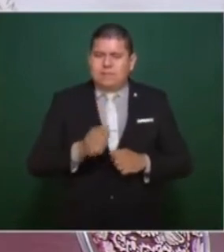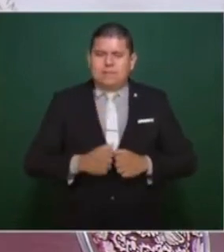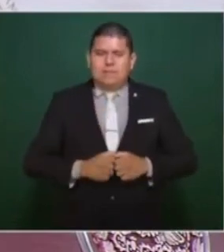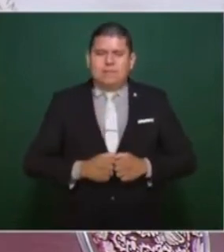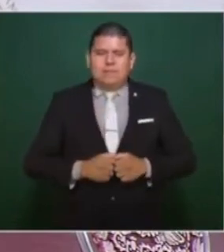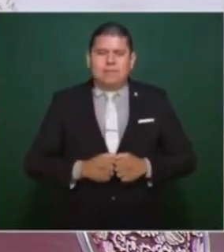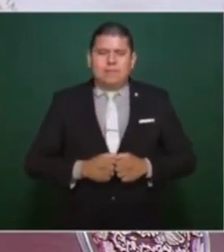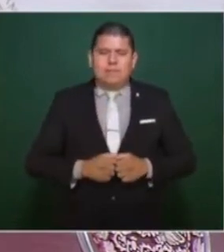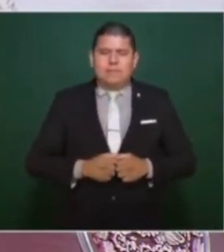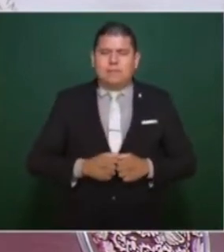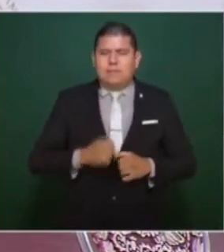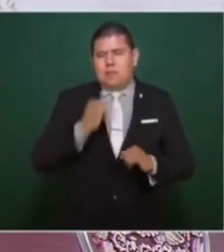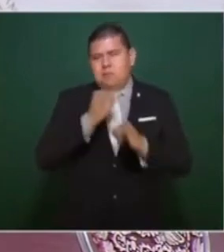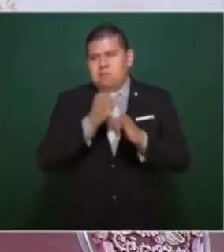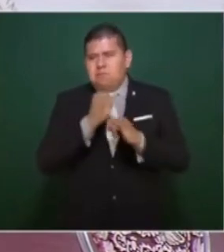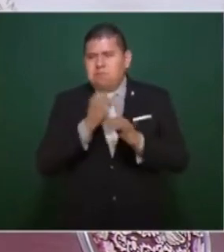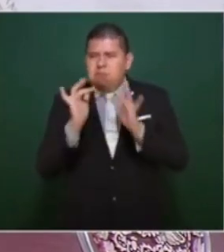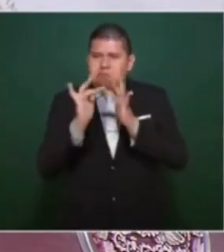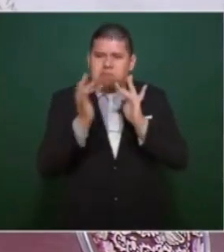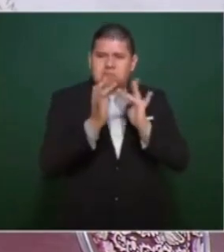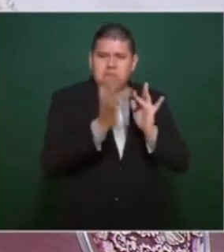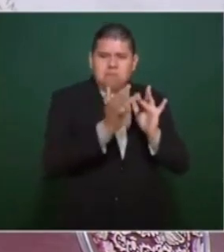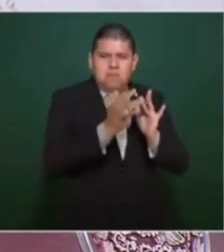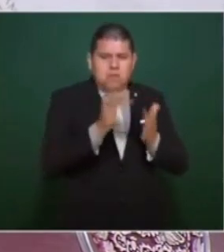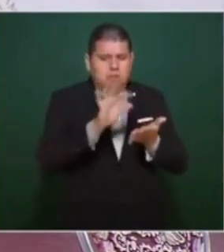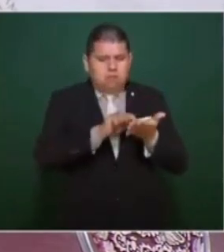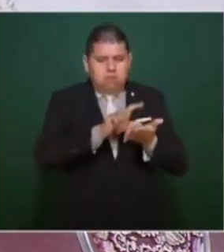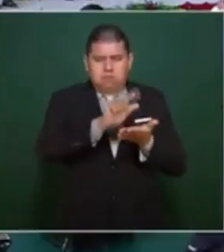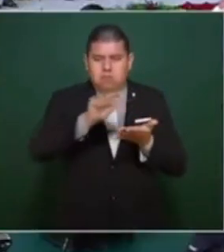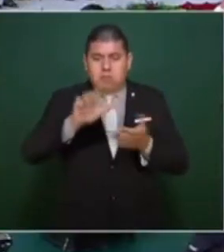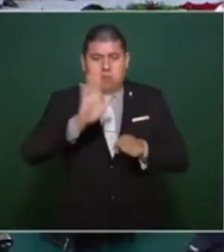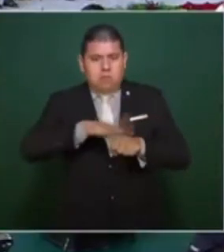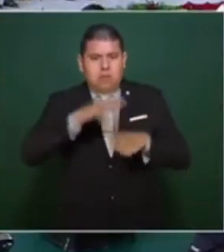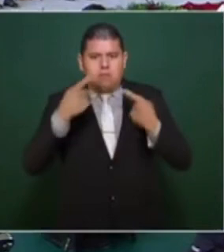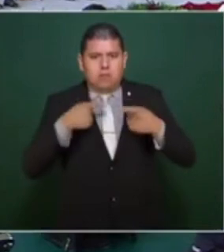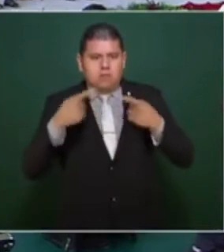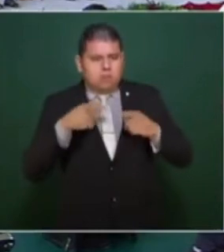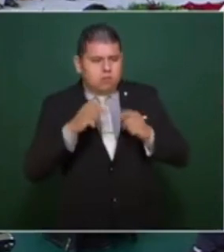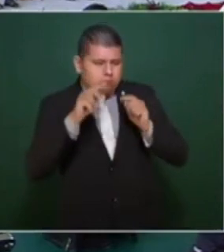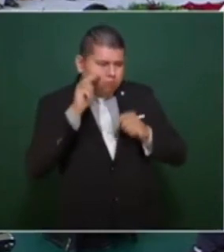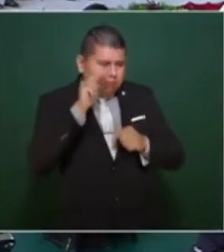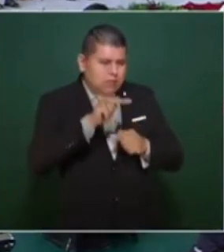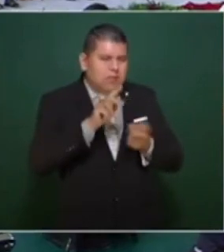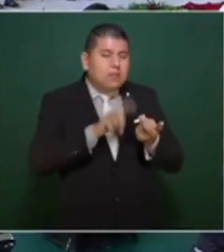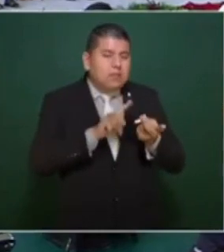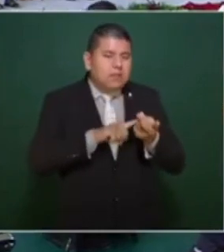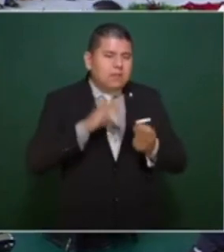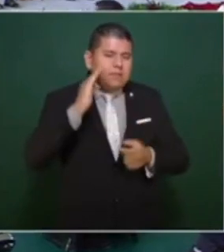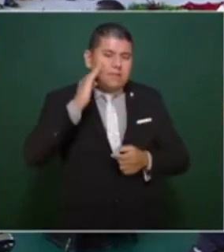El medio de redes sociales más visto, más popular, es el Face.